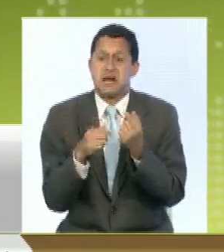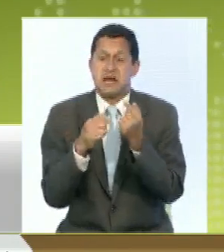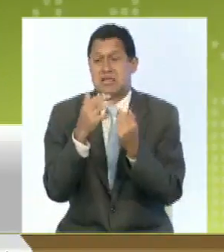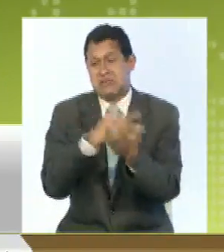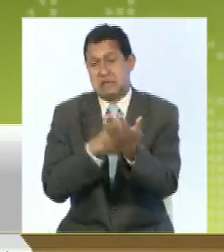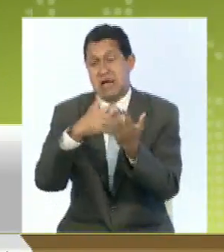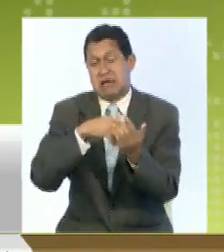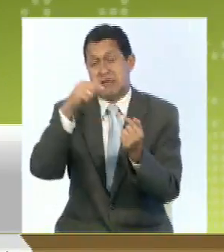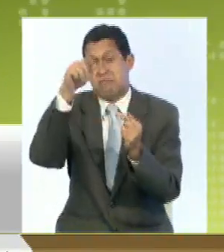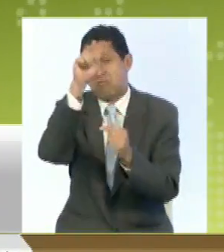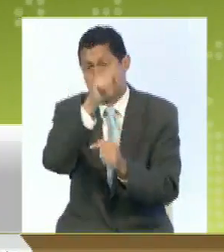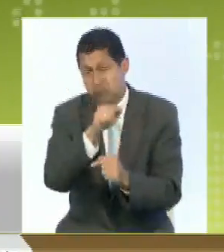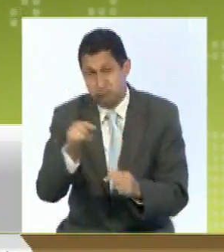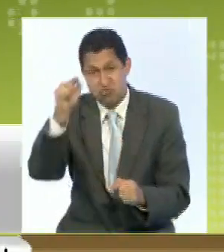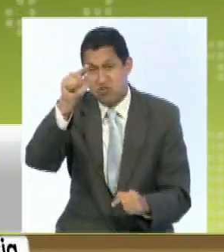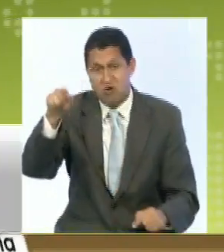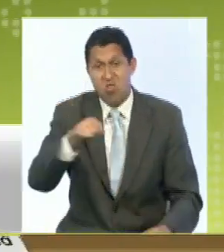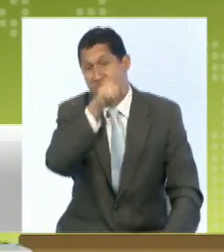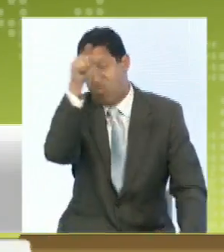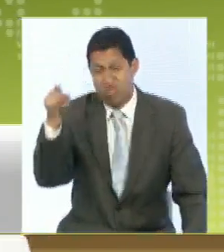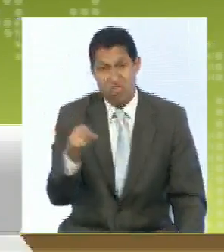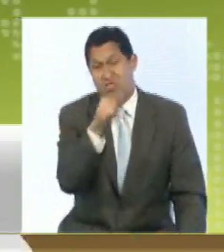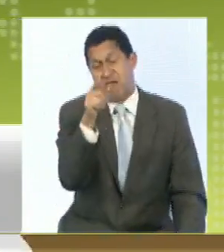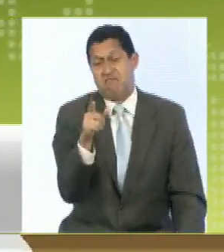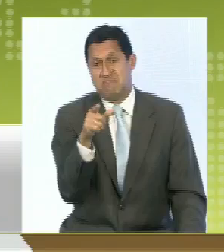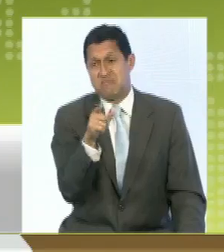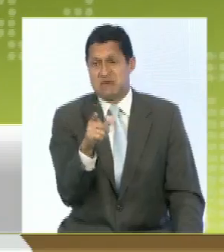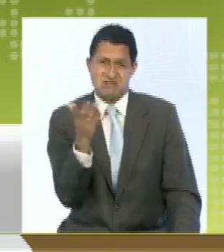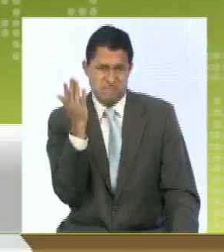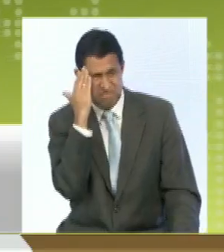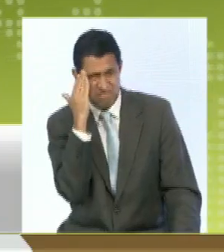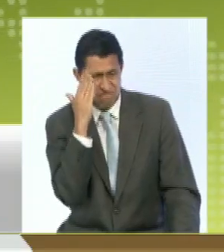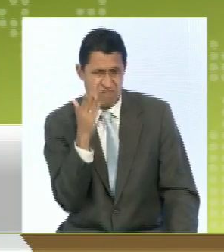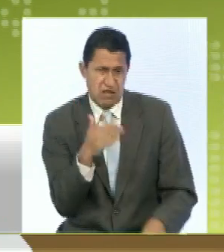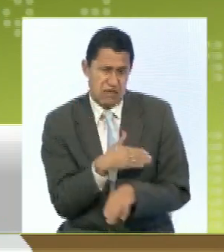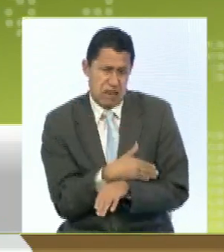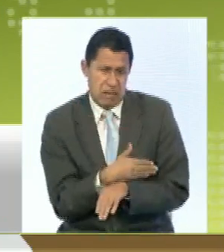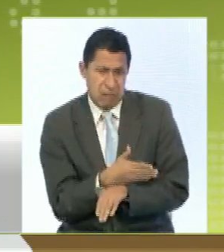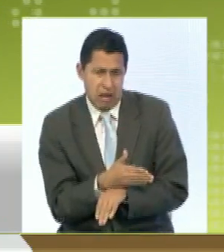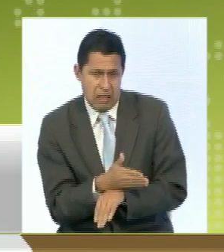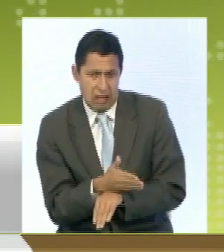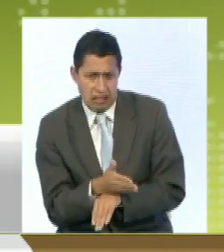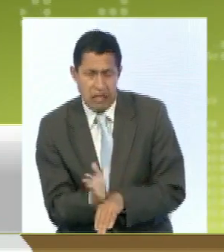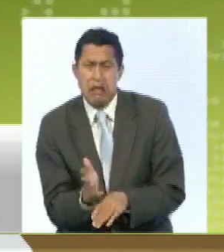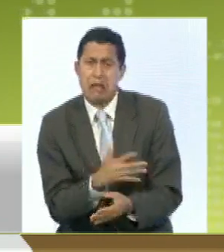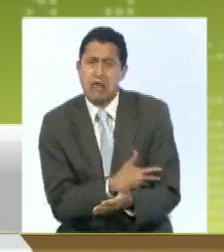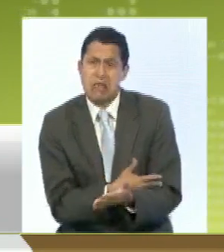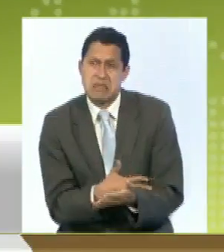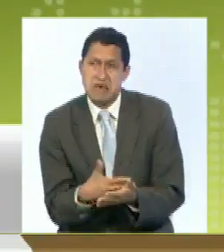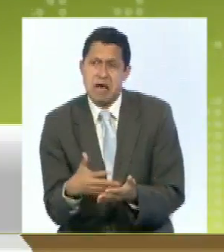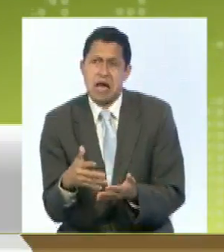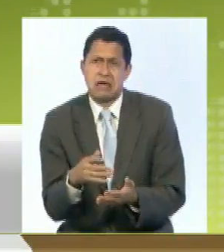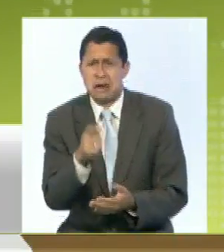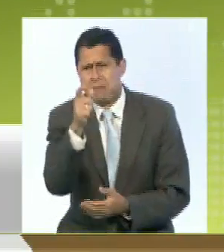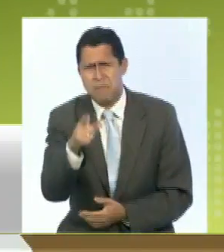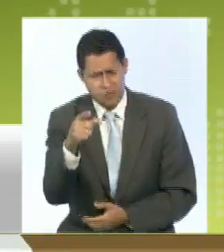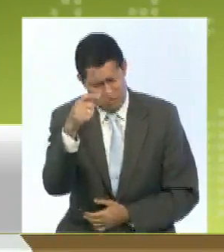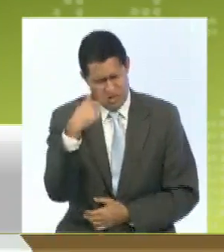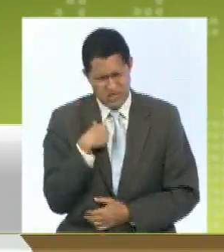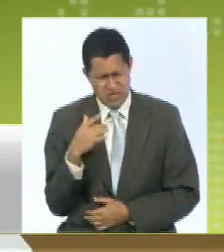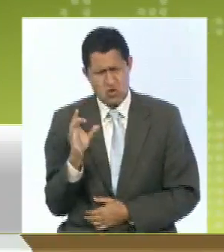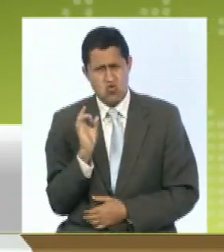esa sangre va entonces a ocurre un estas y con ésta se ve nos une en el entendimiento de esta sangre oyente que el paciente va a presentar